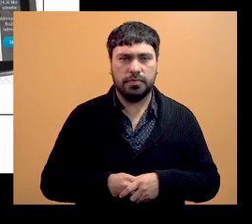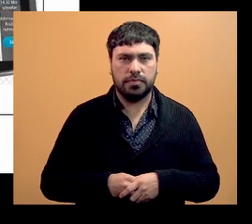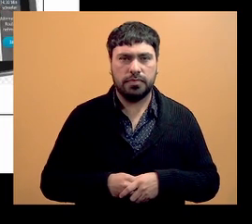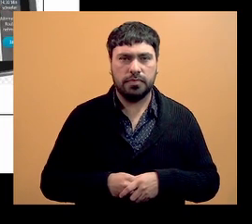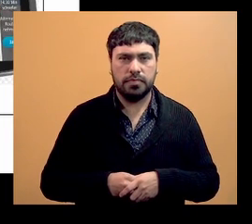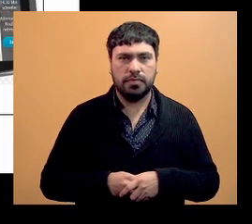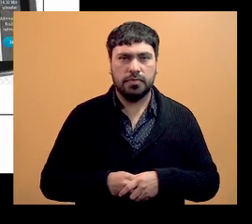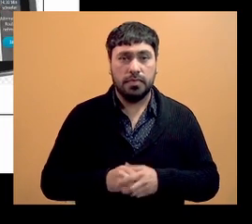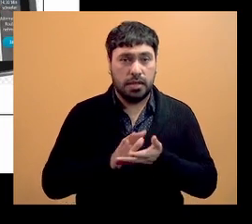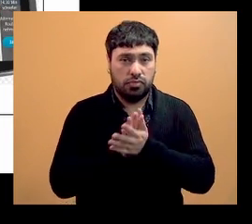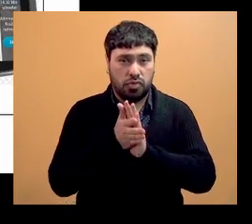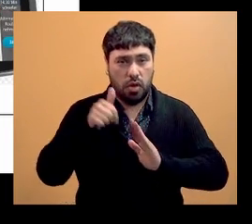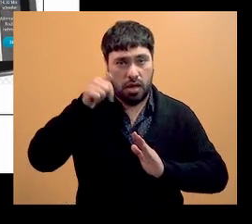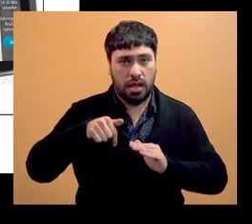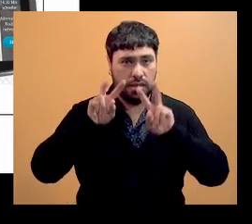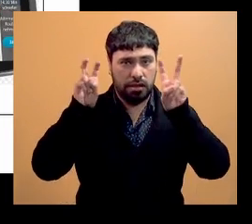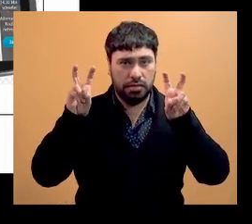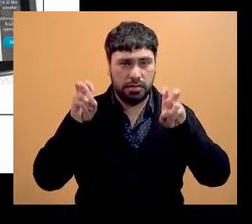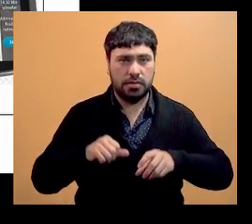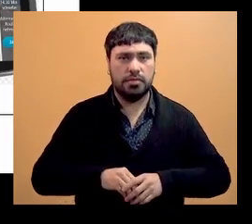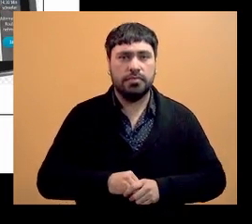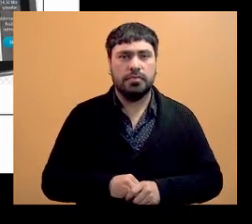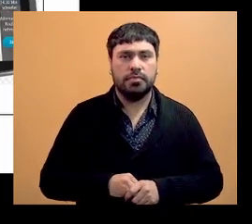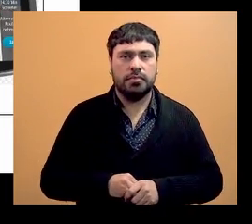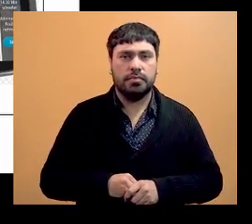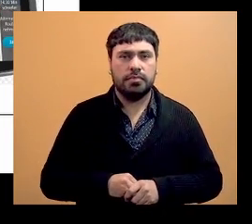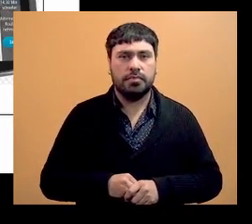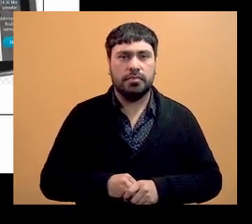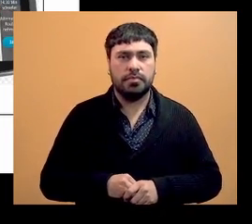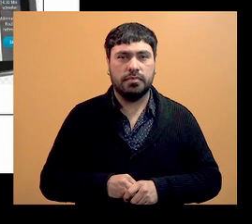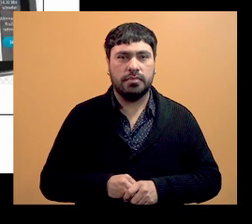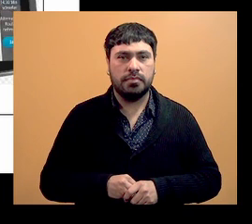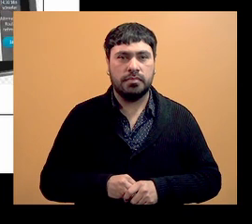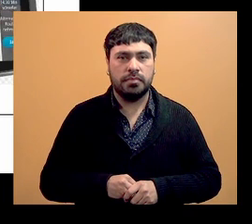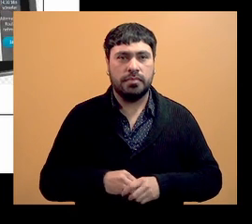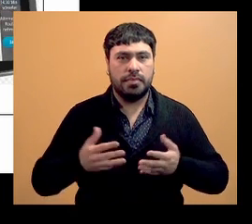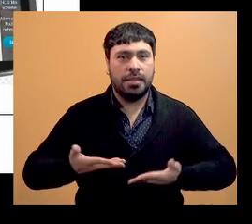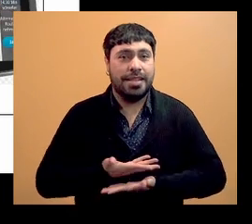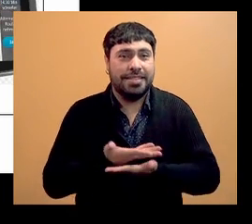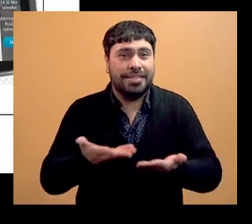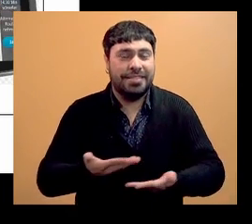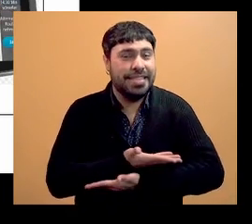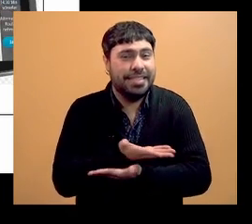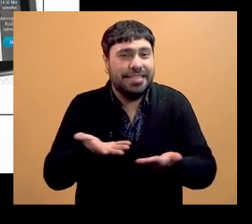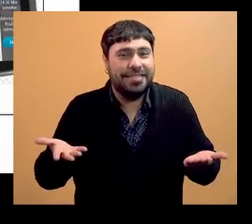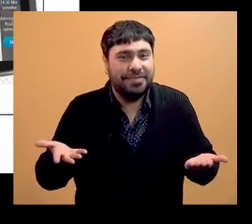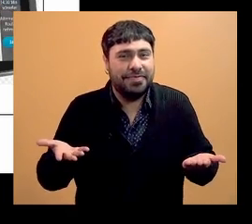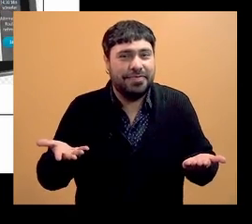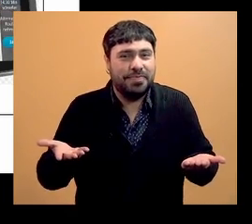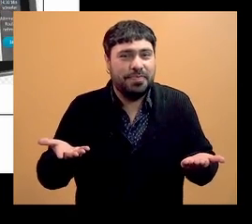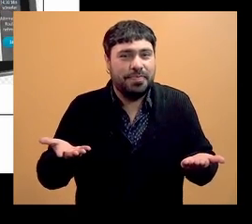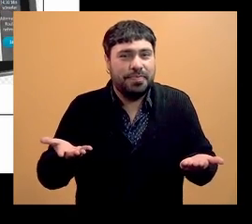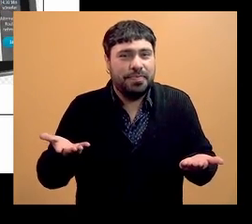De toda esta carrera espacial, además han salido, por supuesto, una gran variedad de servicios de los cuales incluso nosotros acá en Chile nos